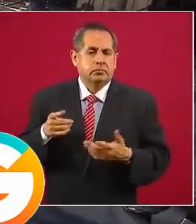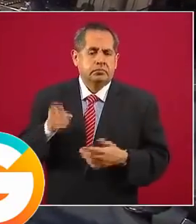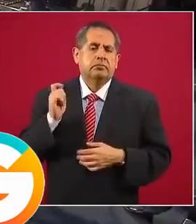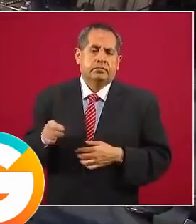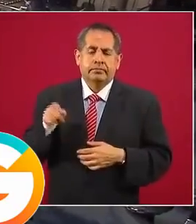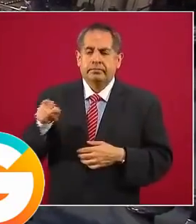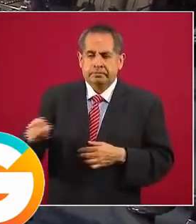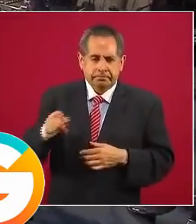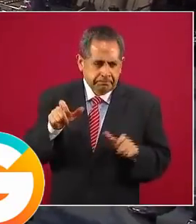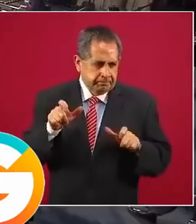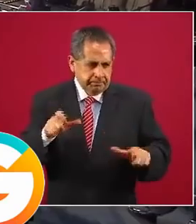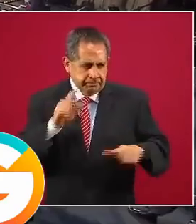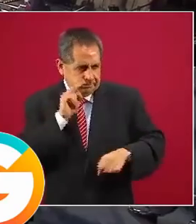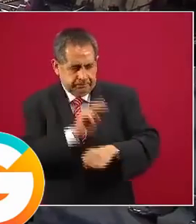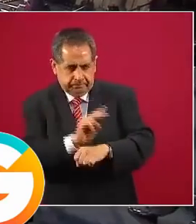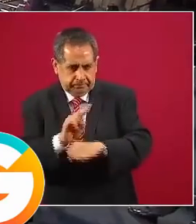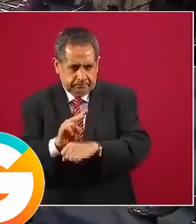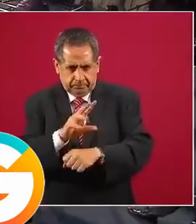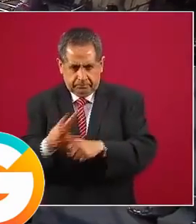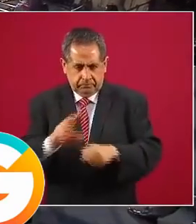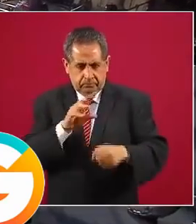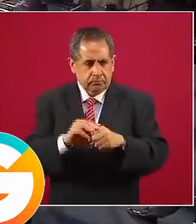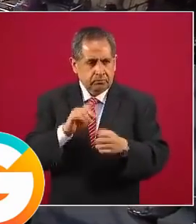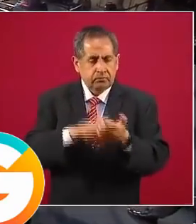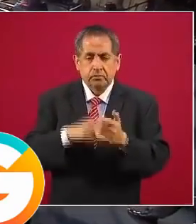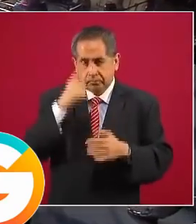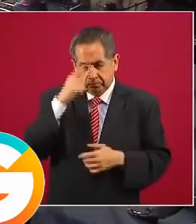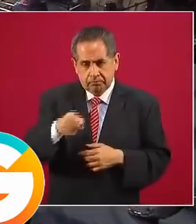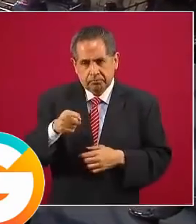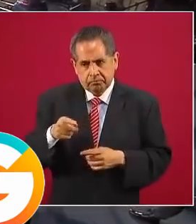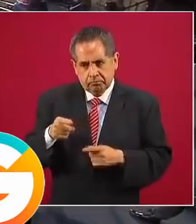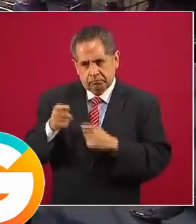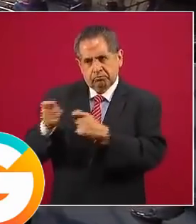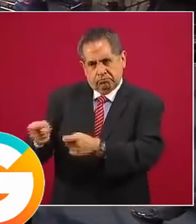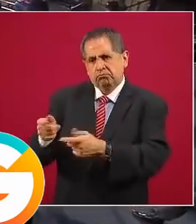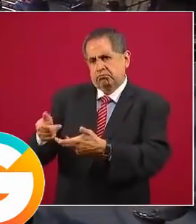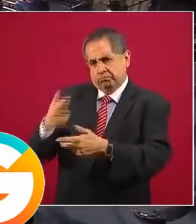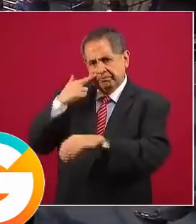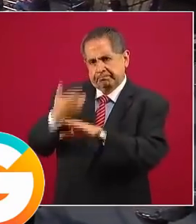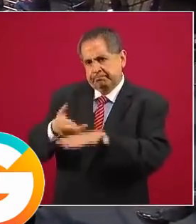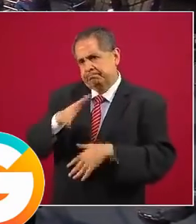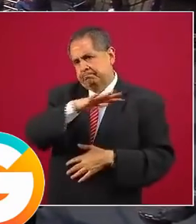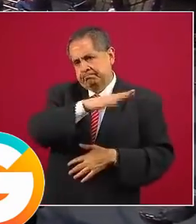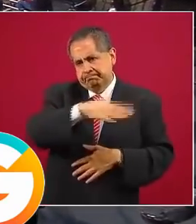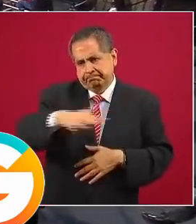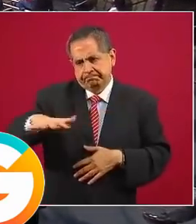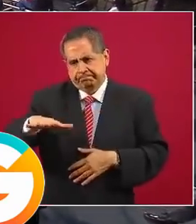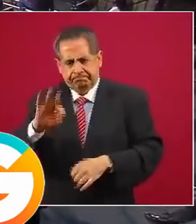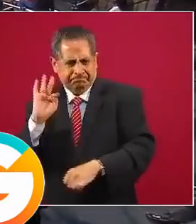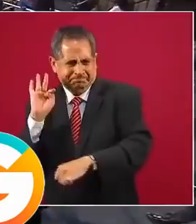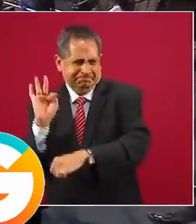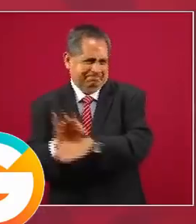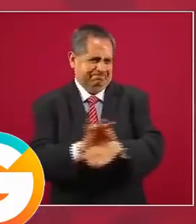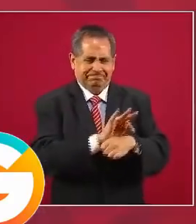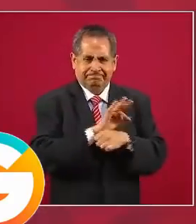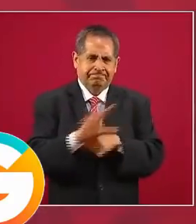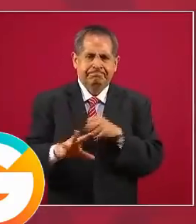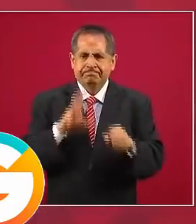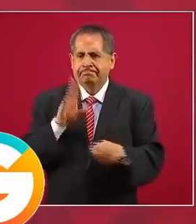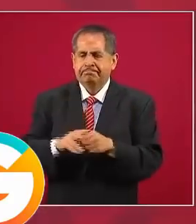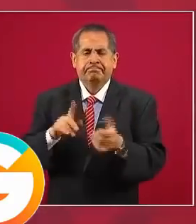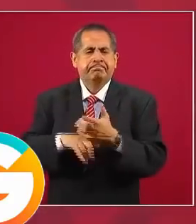principal para la, lo que fue creada, la protección